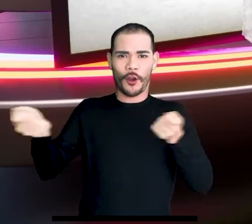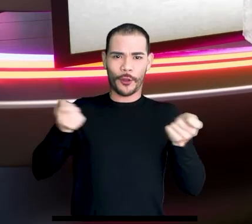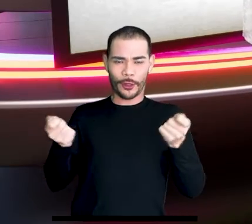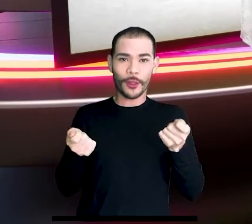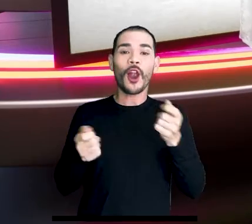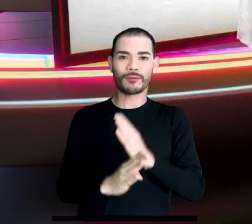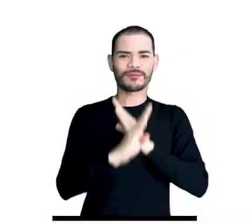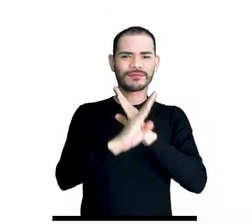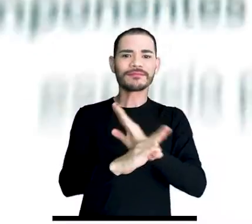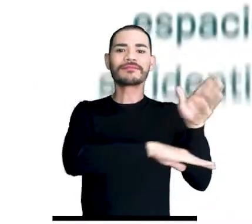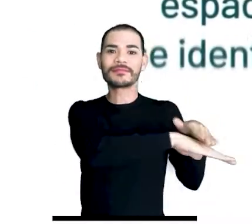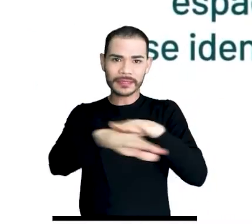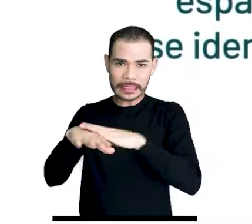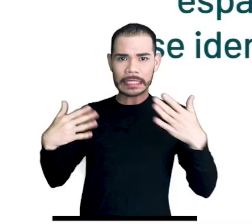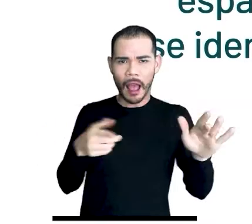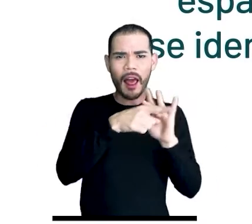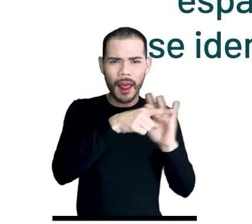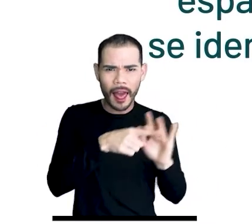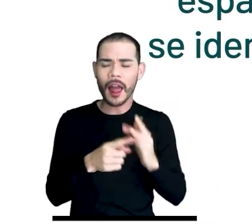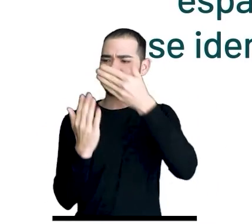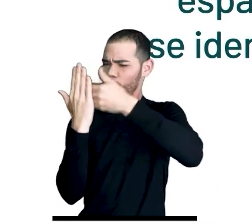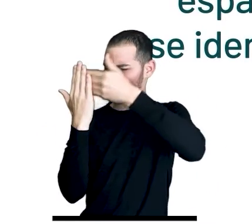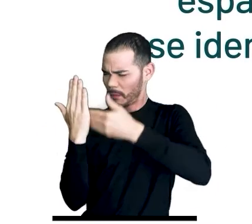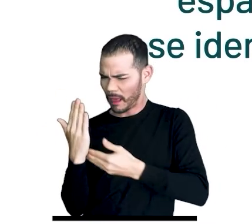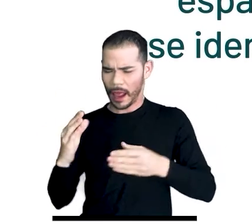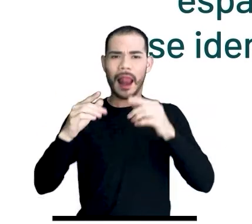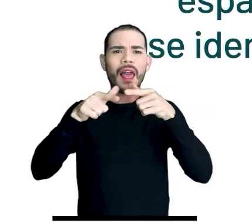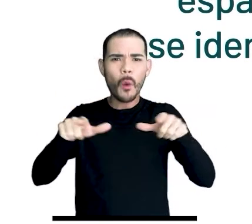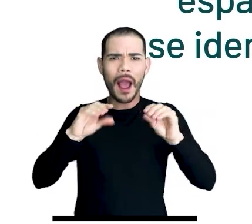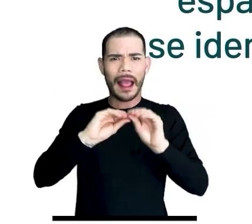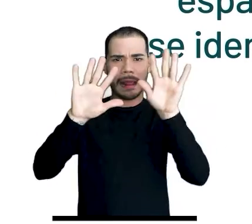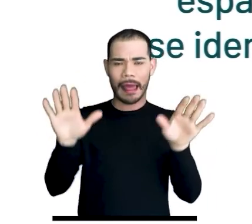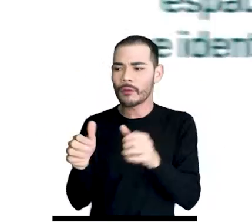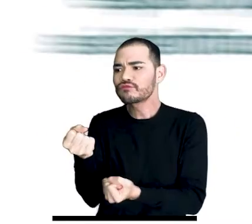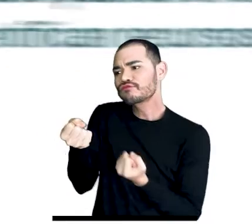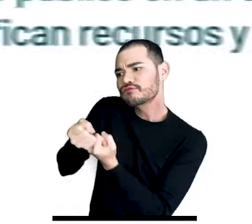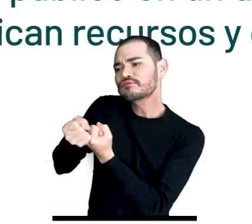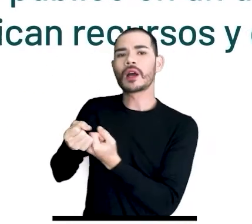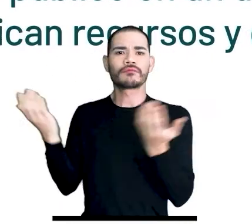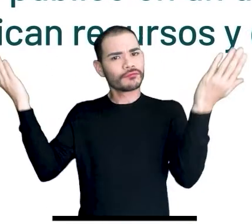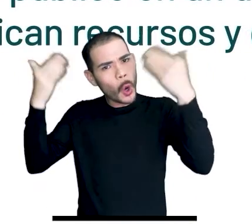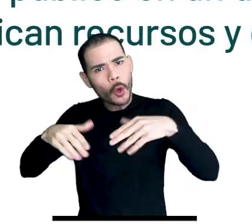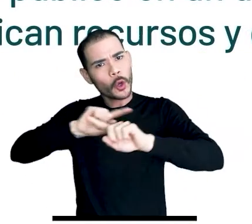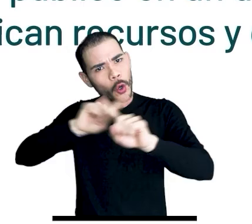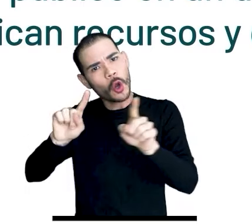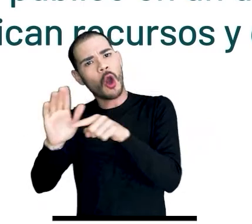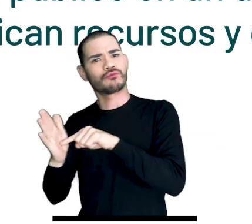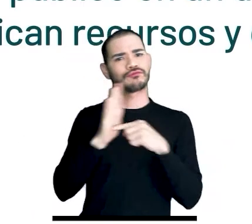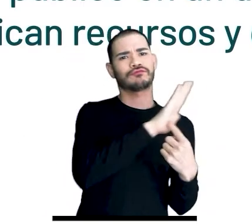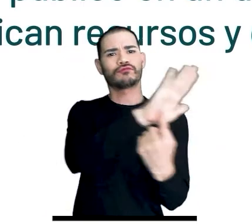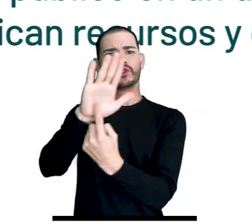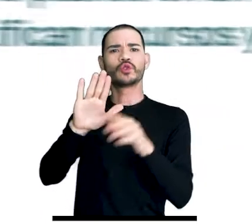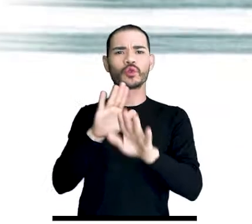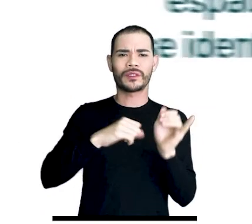hemos simplificado 220 documentos públicos en lenguaje claro. Así estamos contribuyendo a la transparencia de las instituciones del gobierno